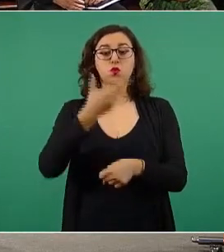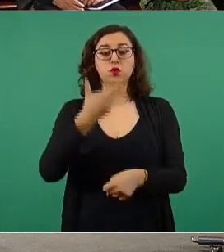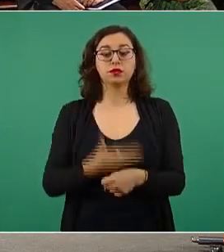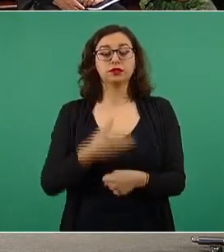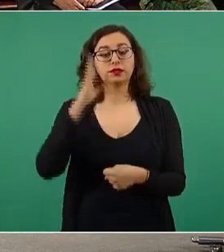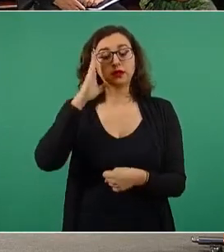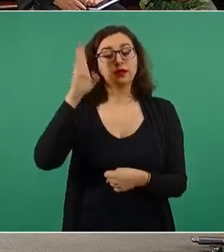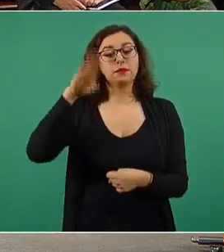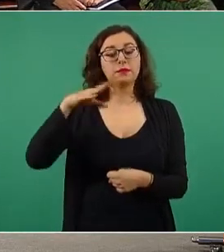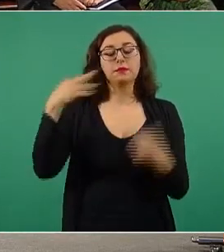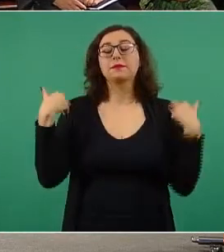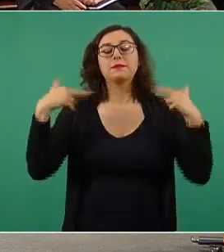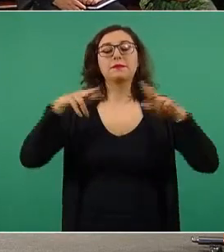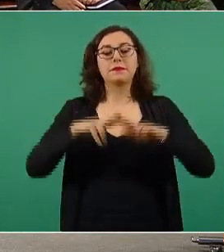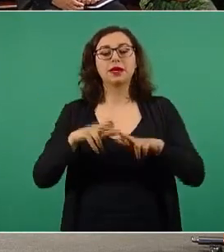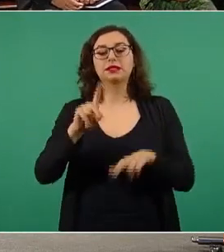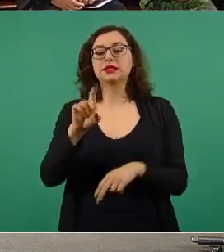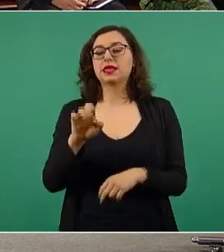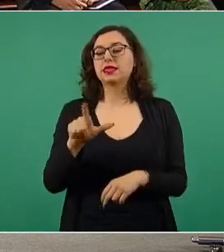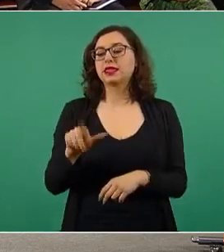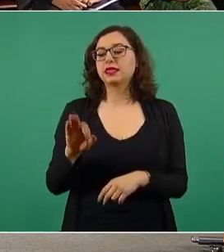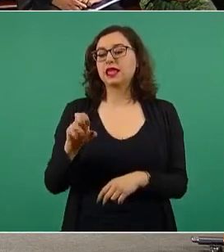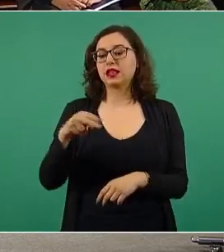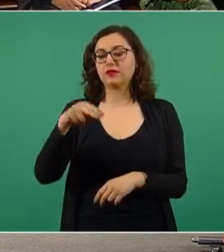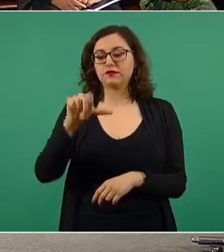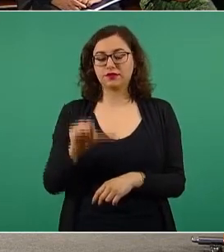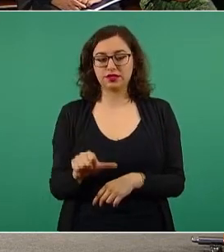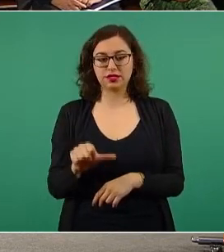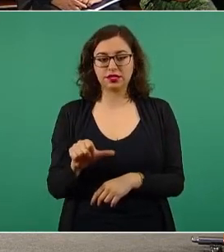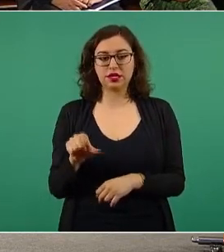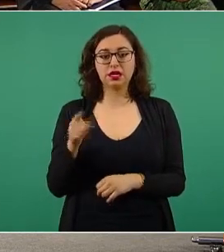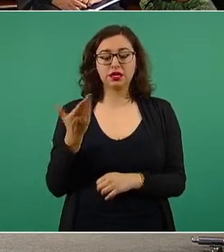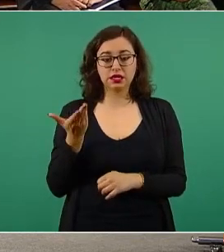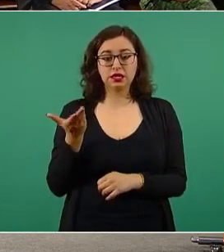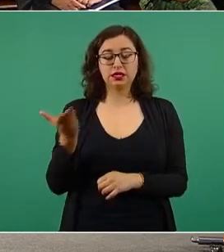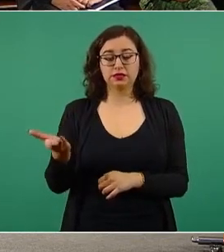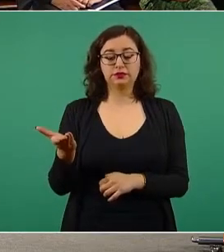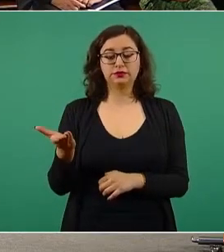Delfina Gómez Álvarez, va a